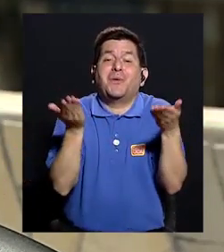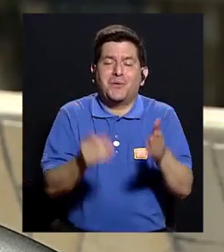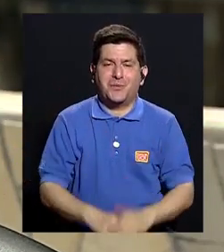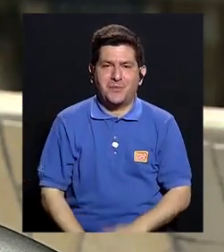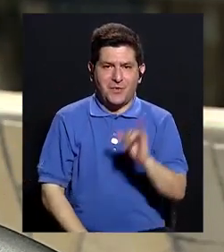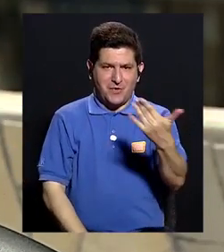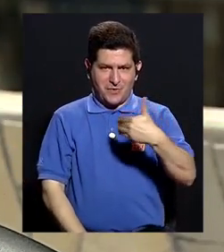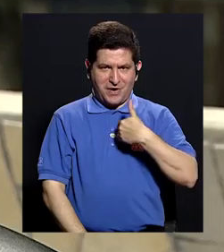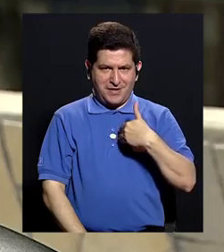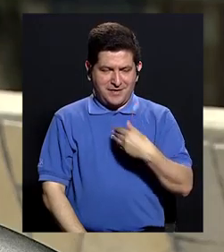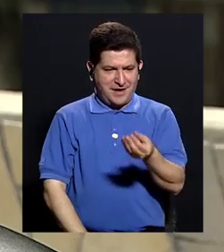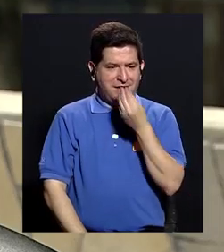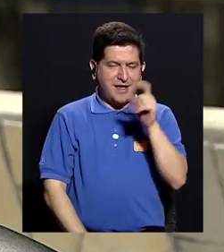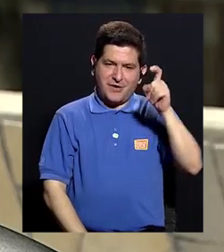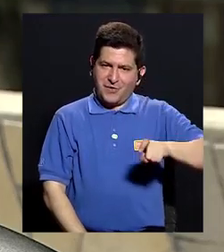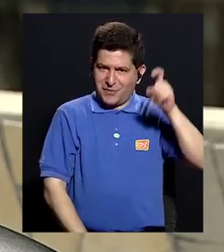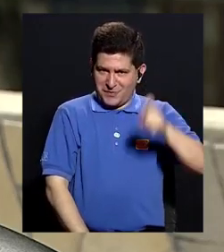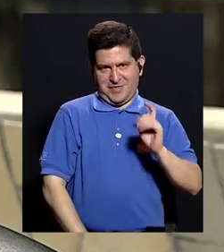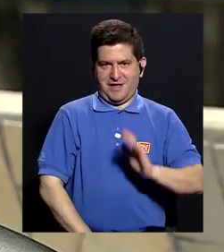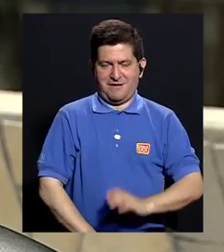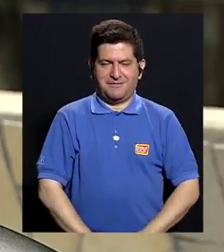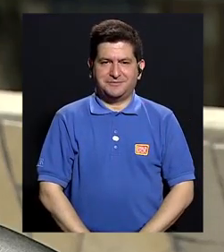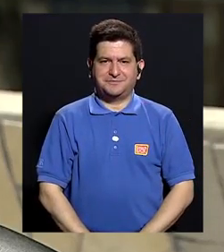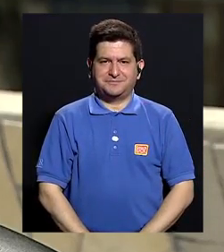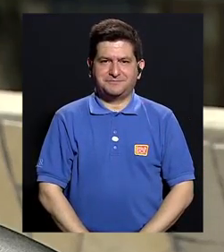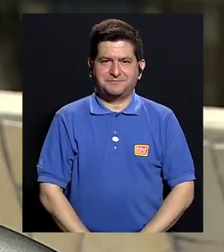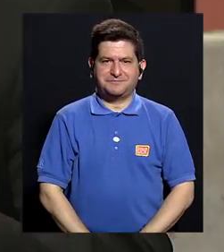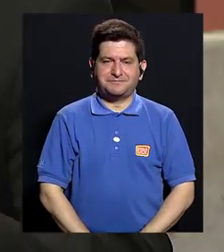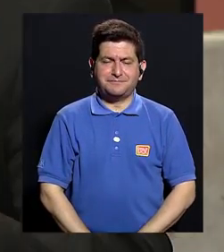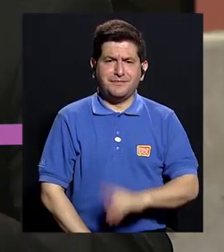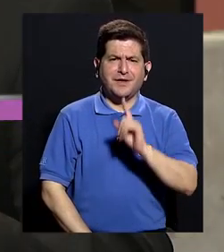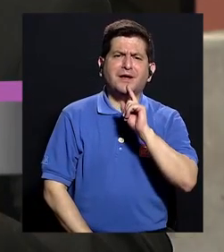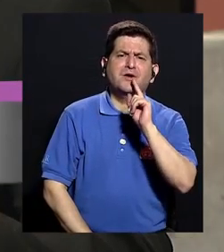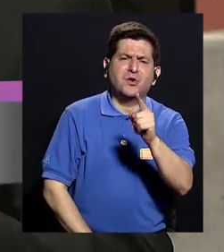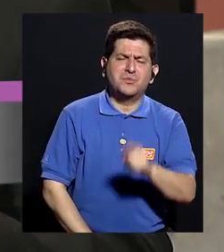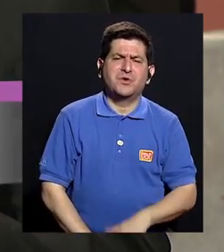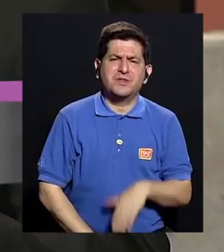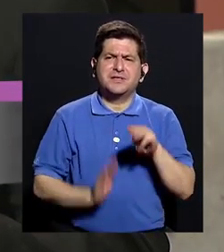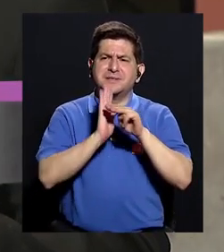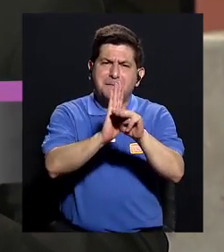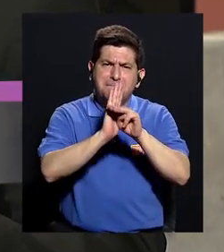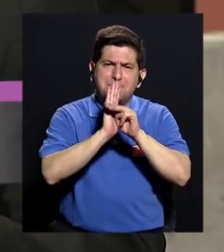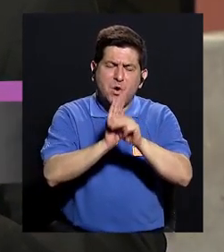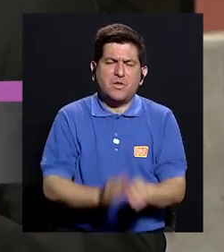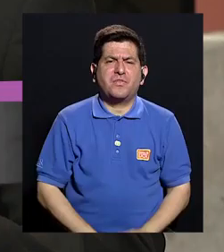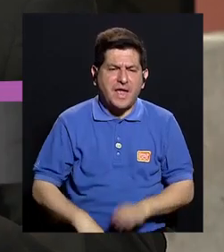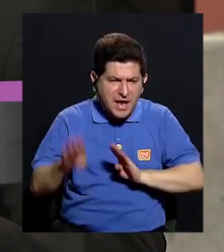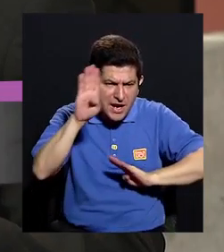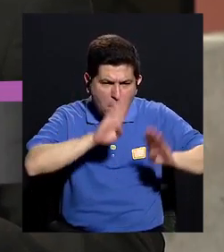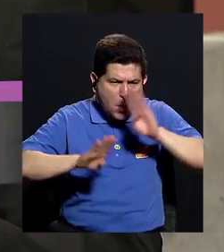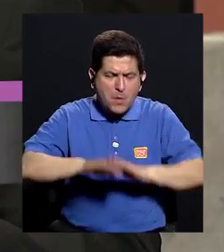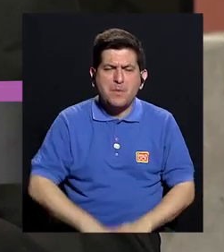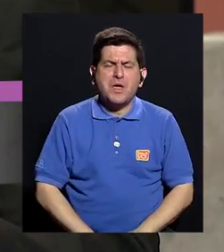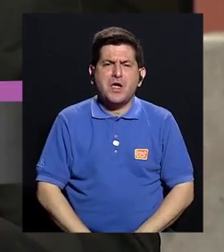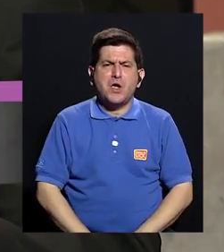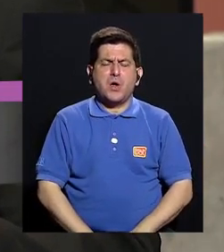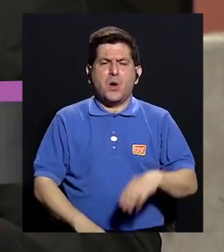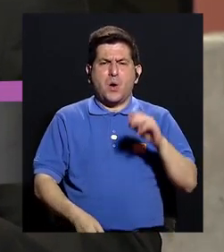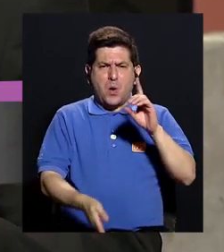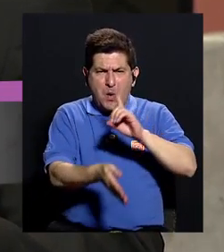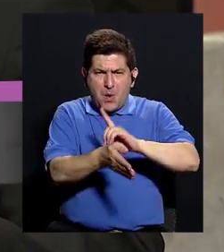y obteniendo también los alimentos que necesitamos, ¿verdad? Y es que, como usted menciona, en este modelo biomédico tan